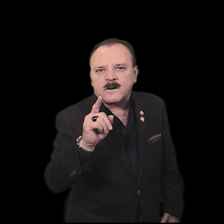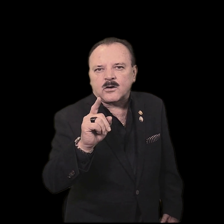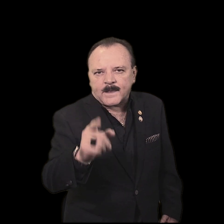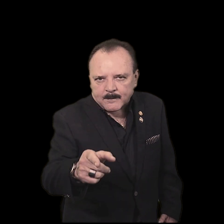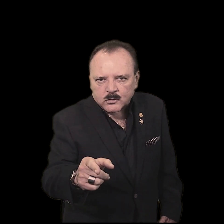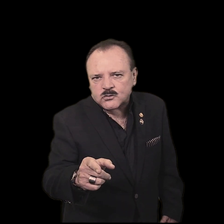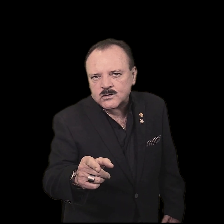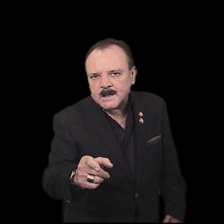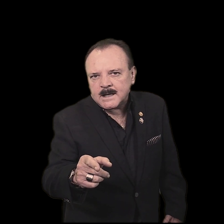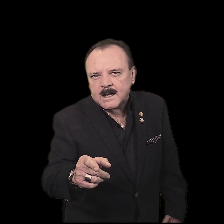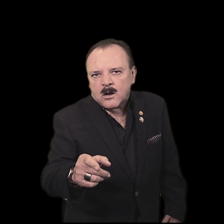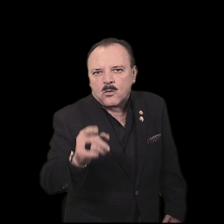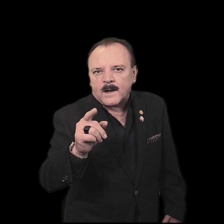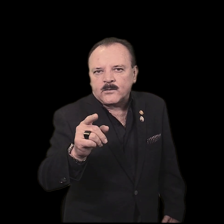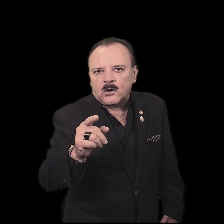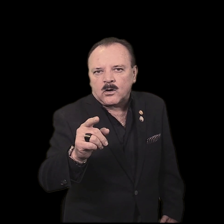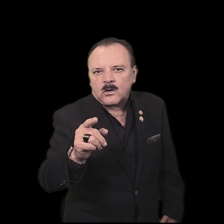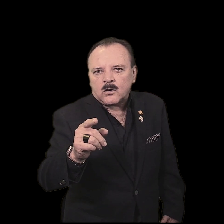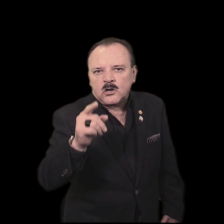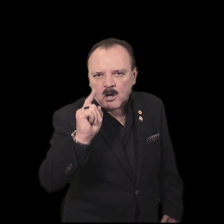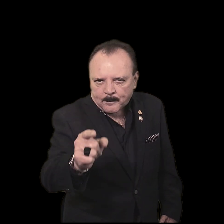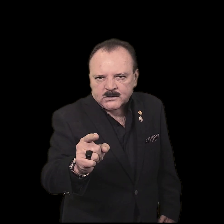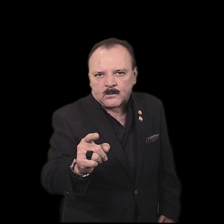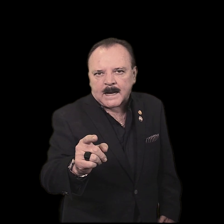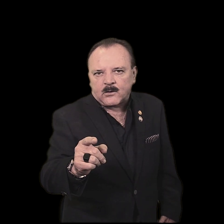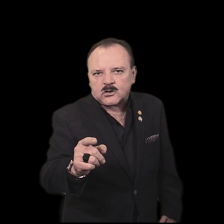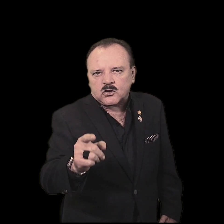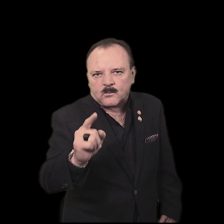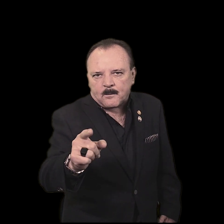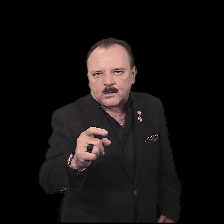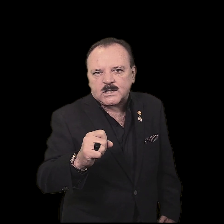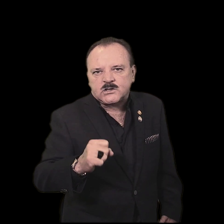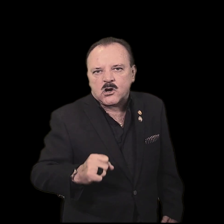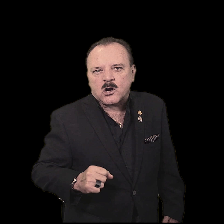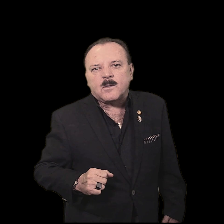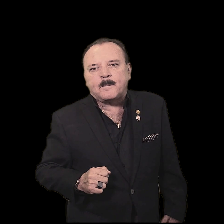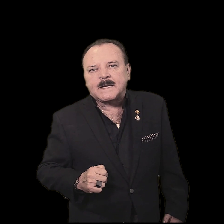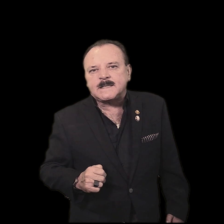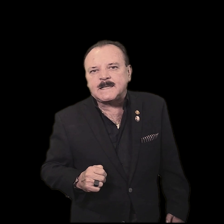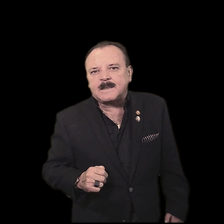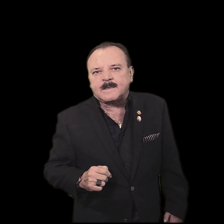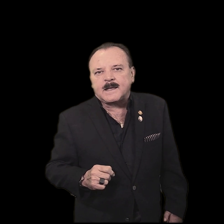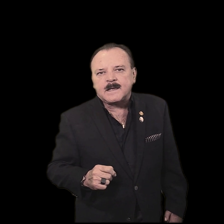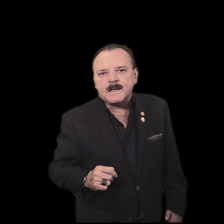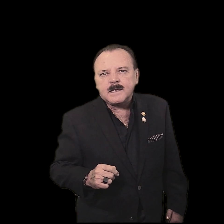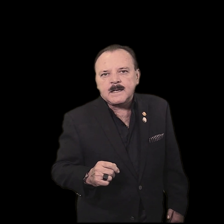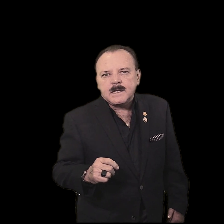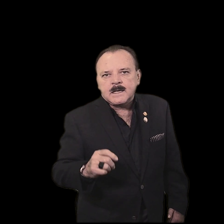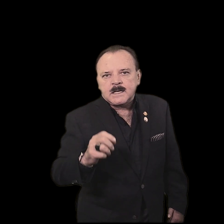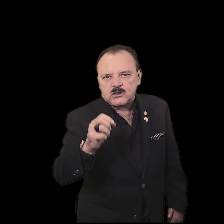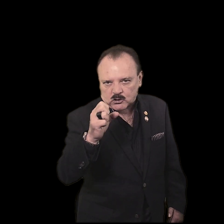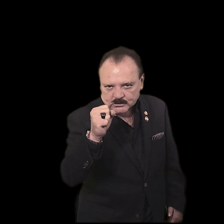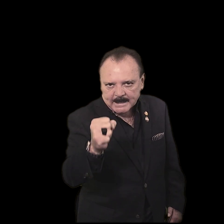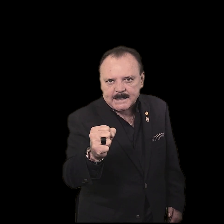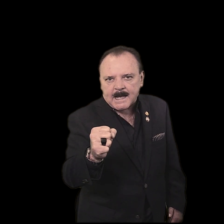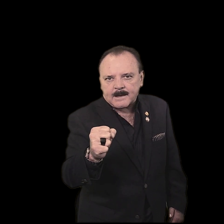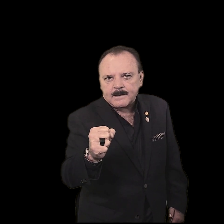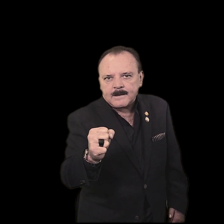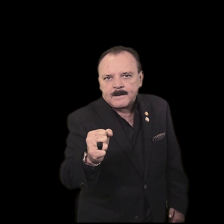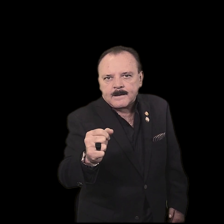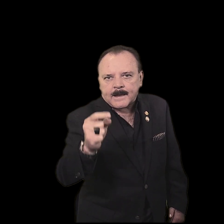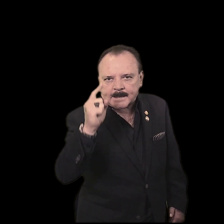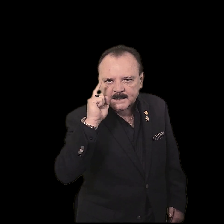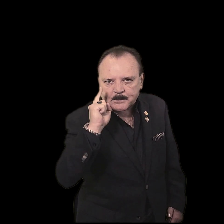Todavía recordamos cuando López Obrador tomó posesión como presidente y